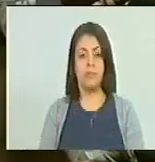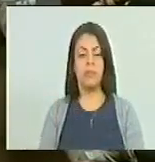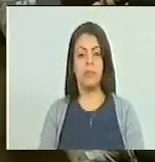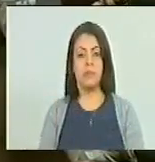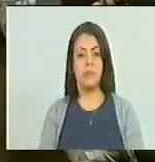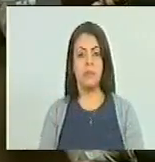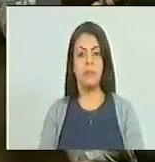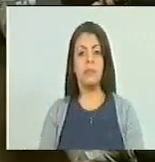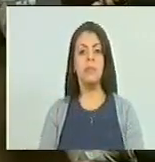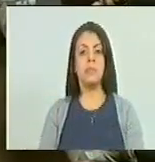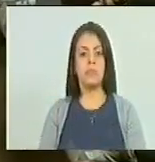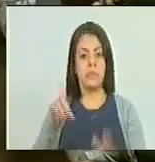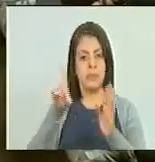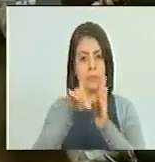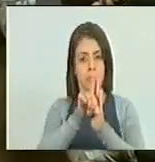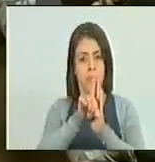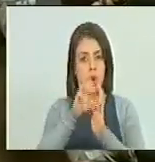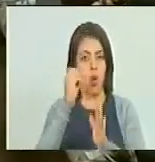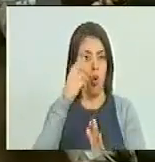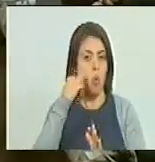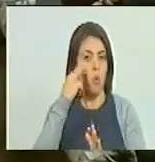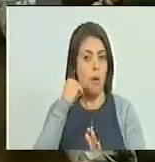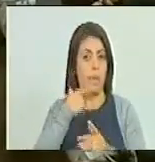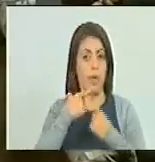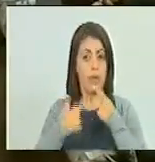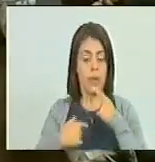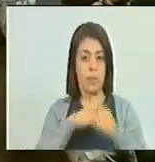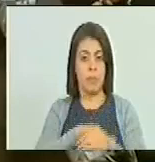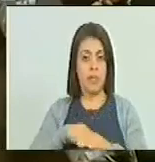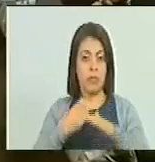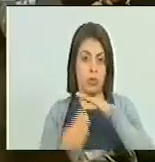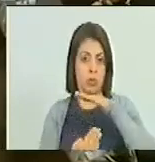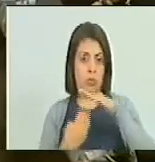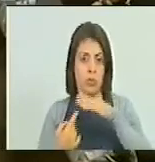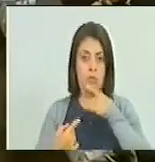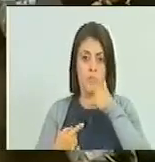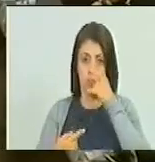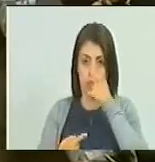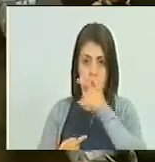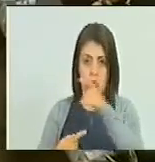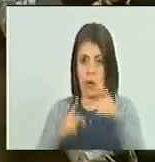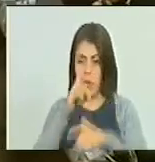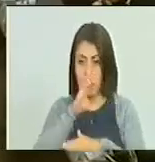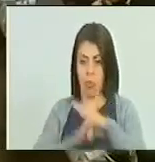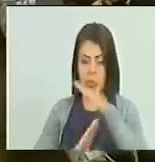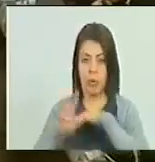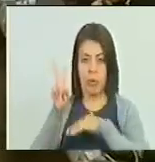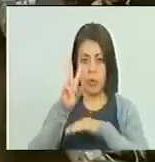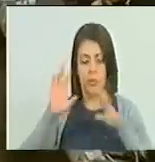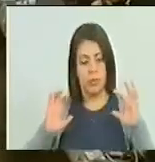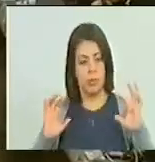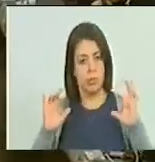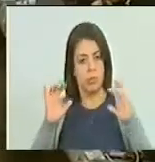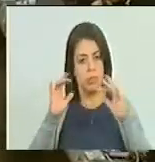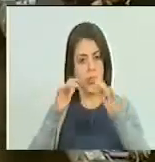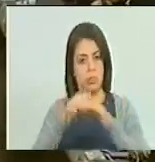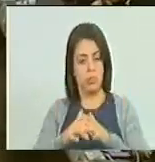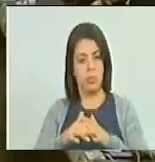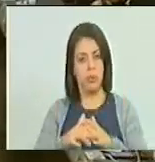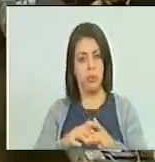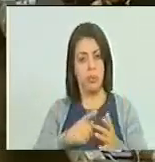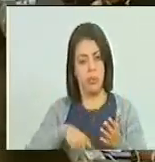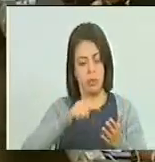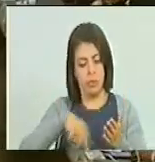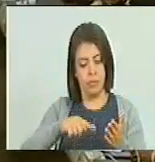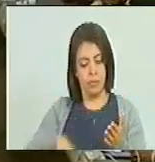surge el fatídico decreto de Obama, y fue en las bases de Misiones donde el pueblo más humilde de Venezuela se concentraba a firmar,